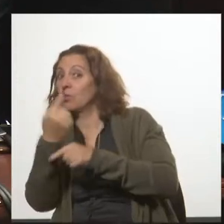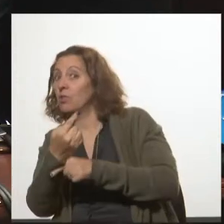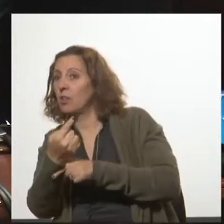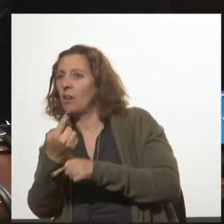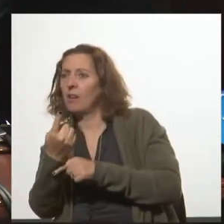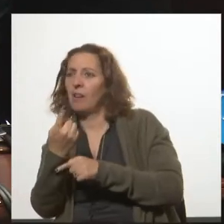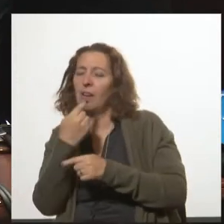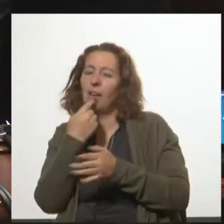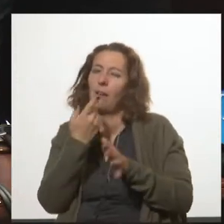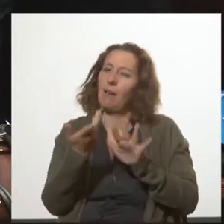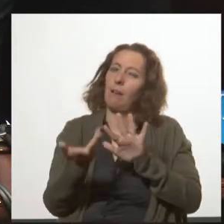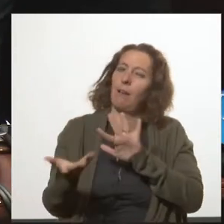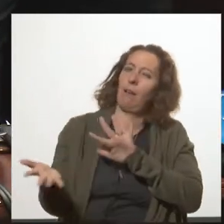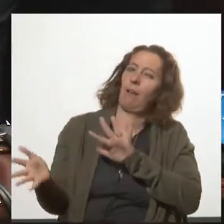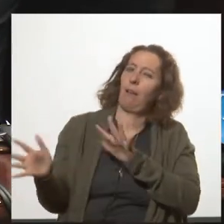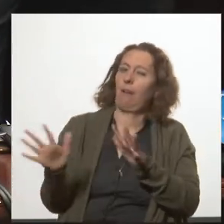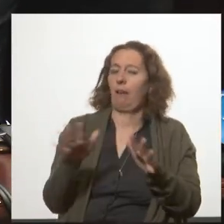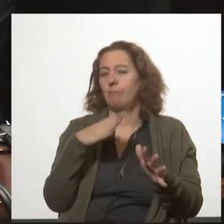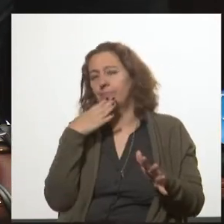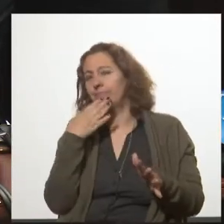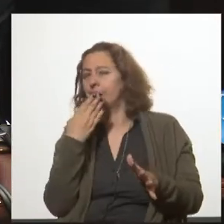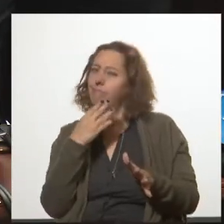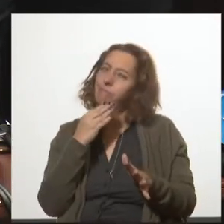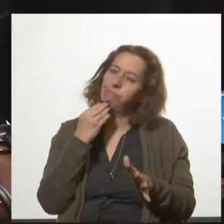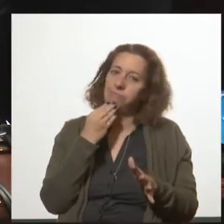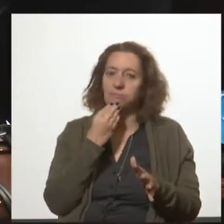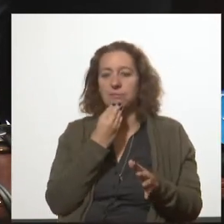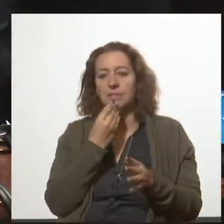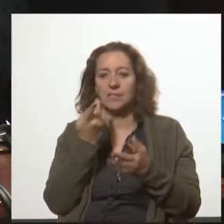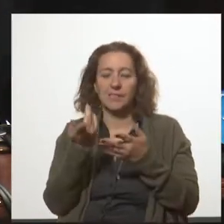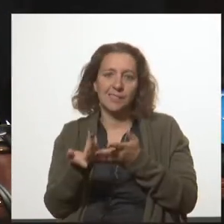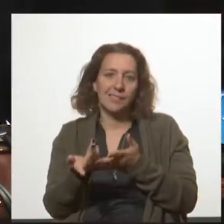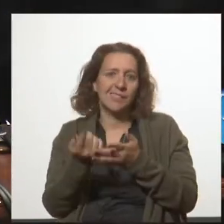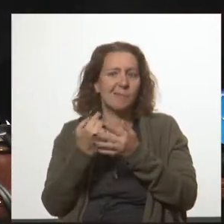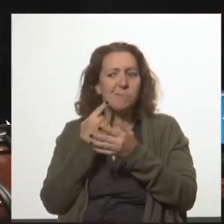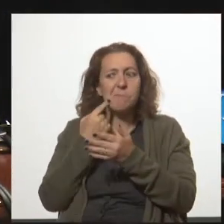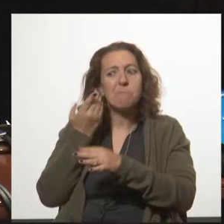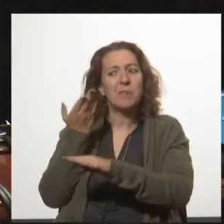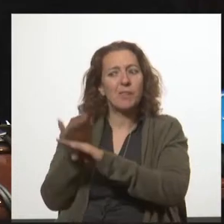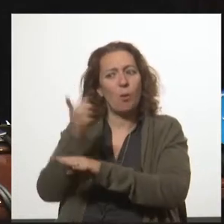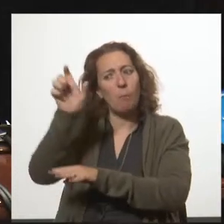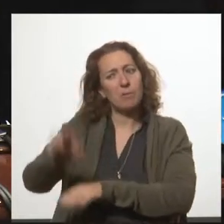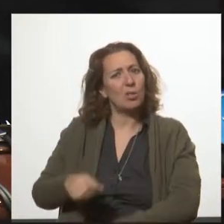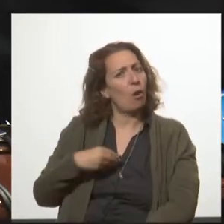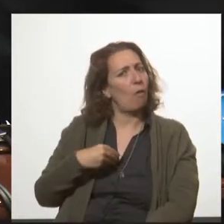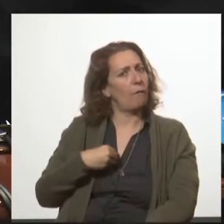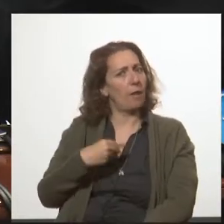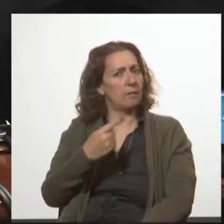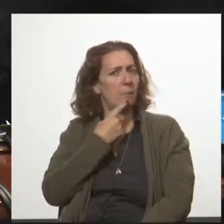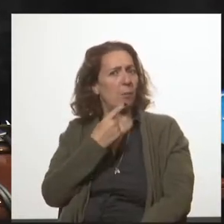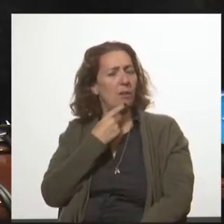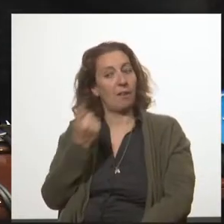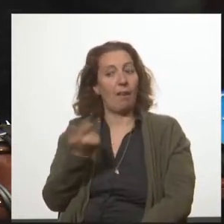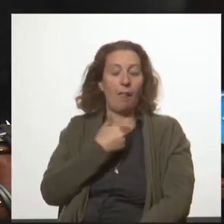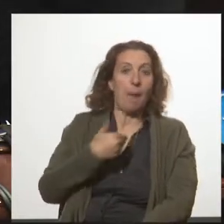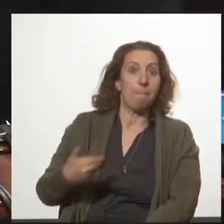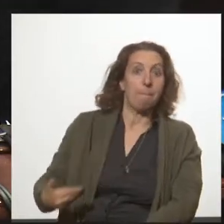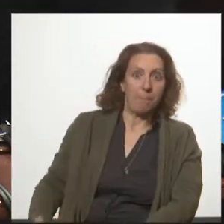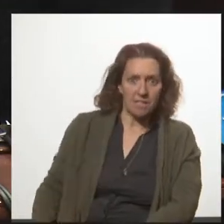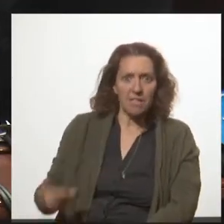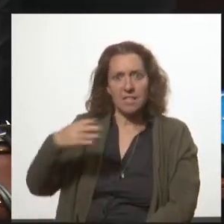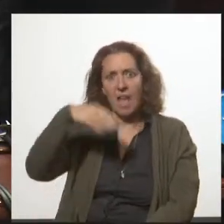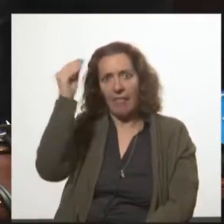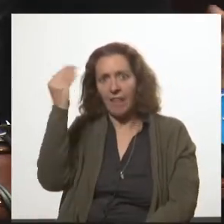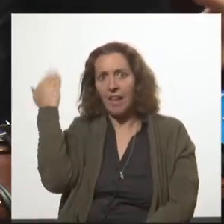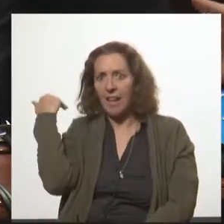pseudo auditoría interna express que se le encomendó a una persona de confianza política de la presidenta de antel